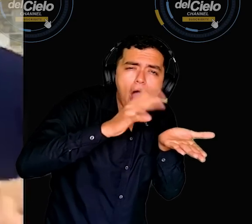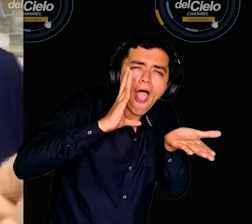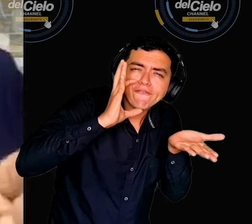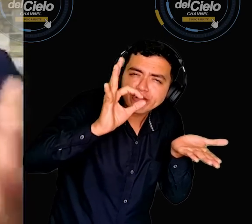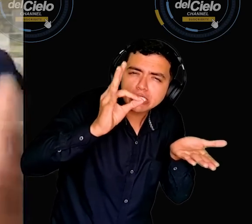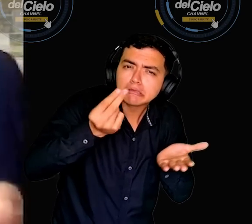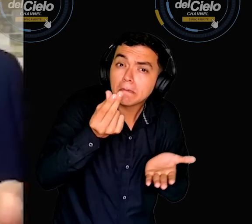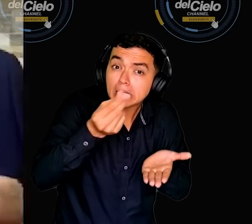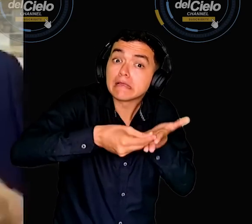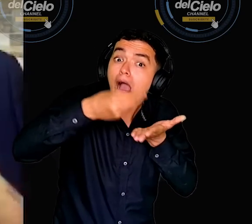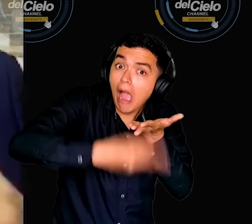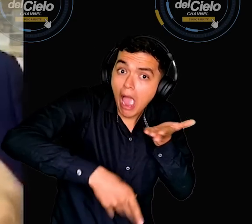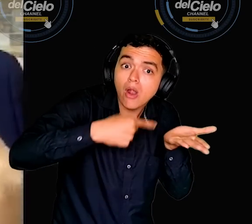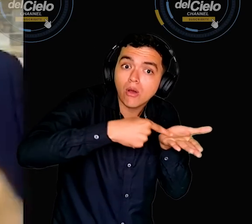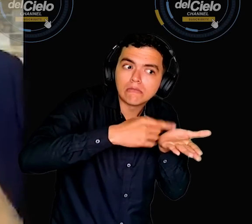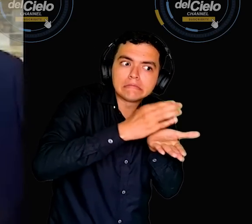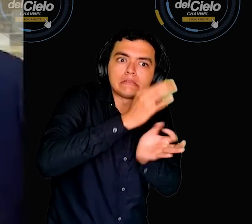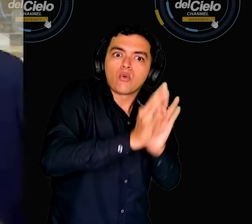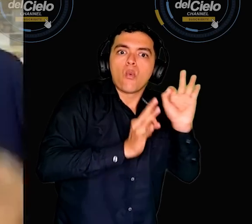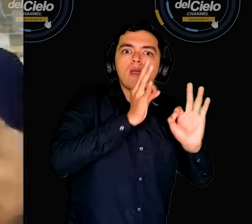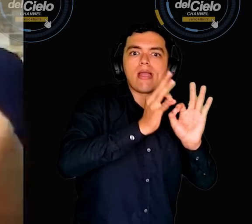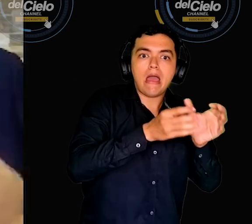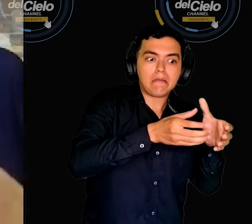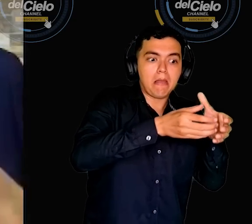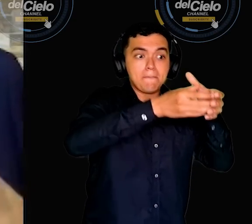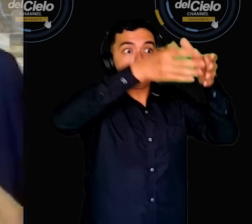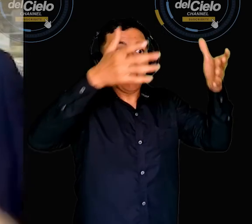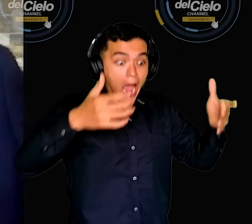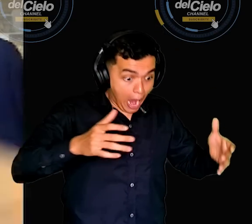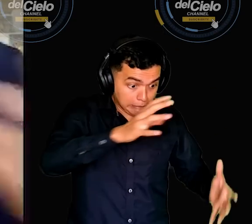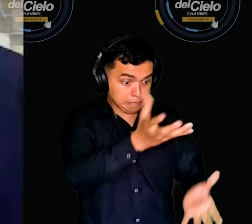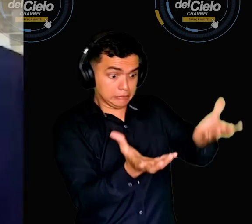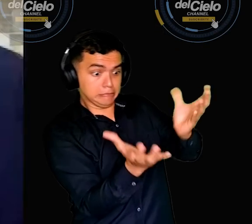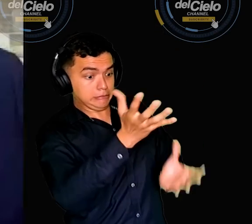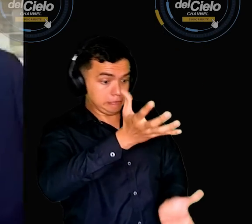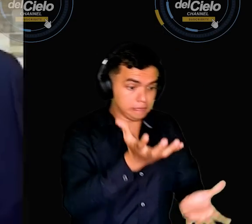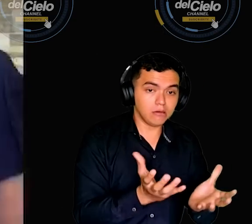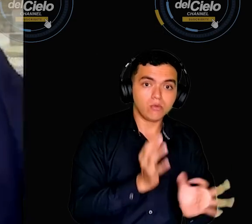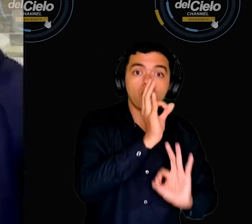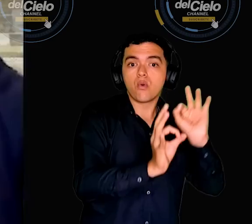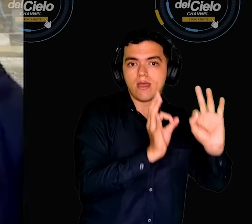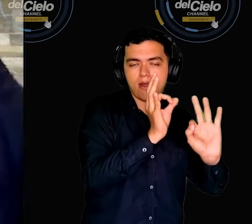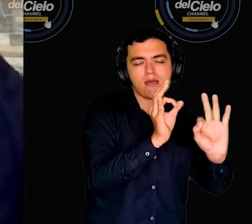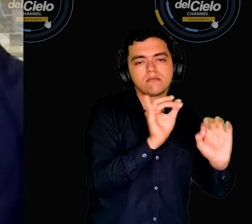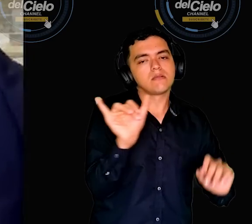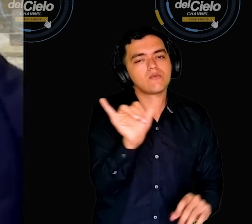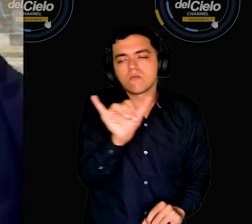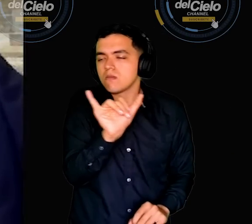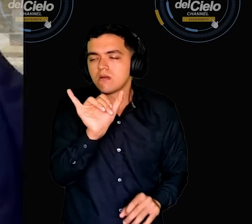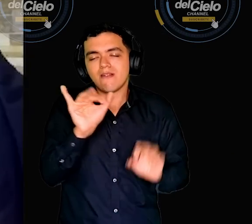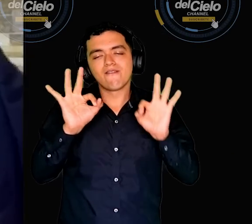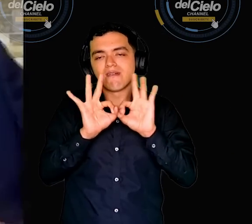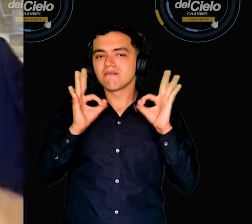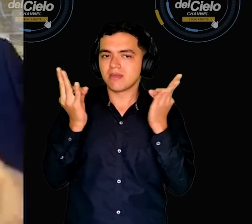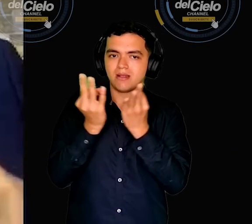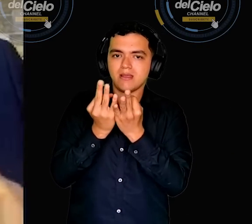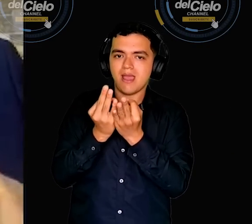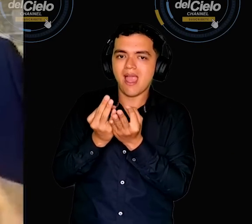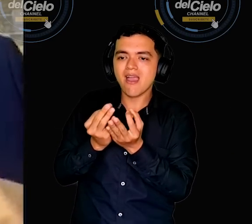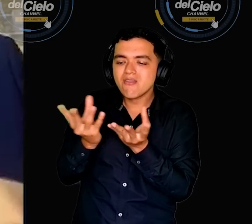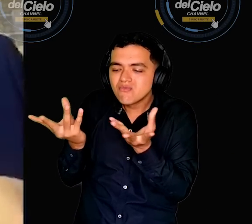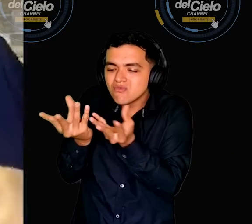perdonó, oiga, eso sí es una medida altísima. De la manera que Cristo os perdonó, así también